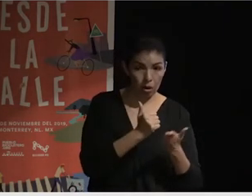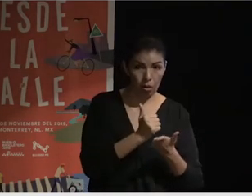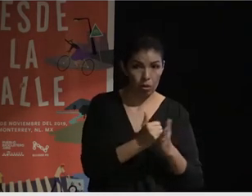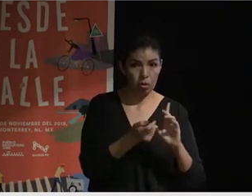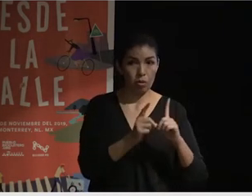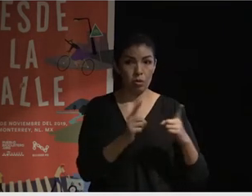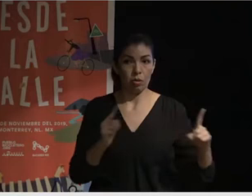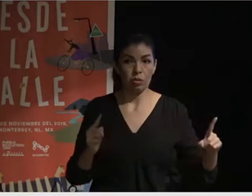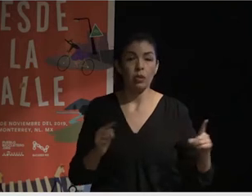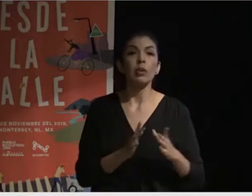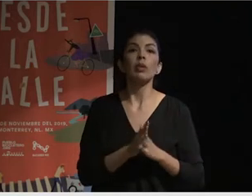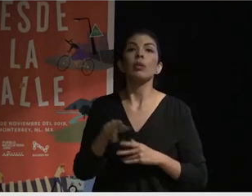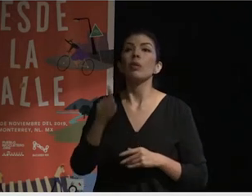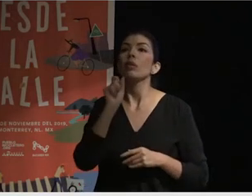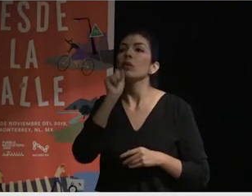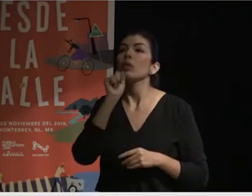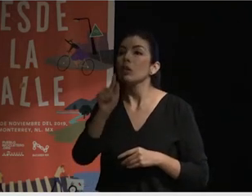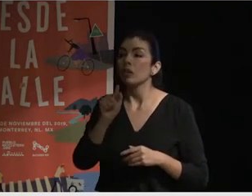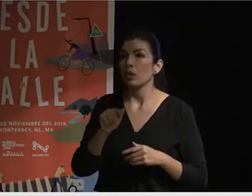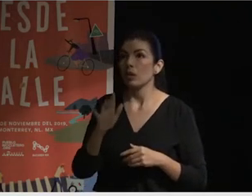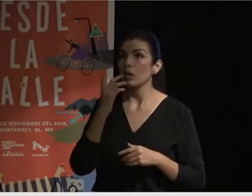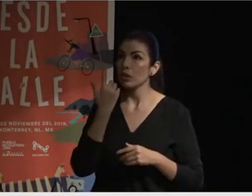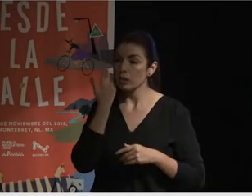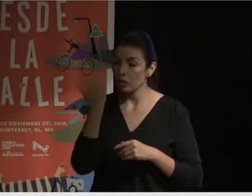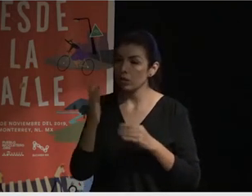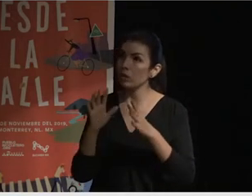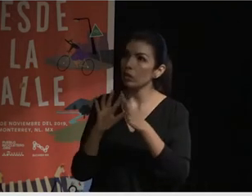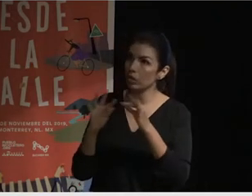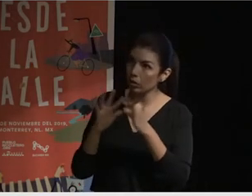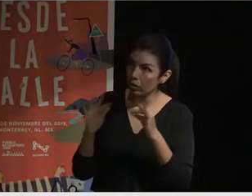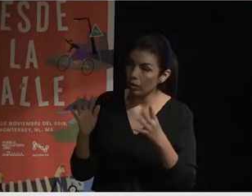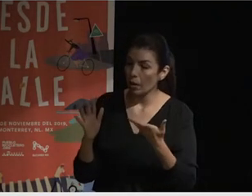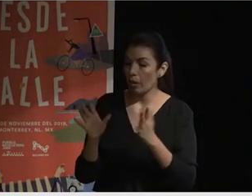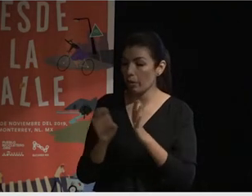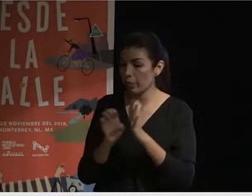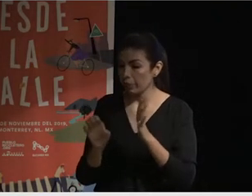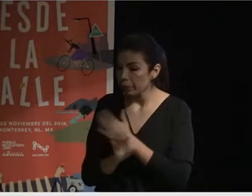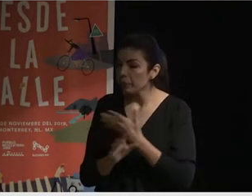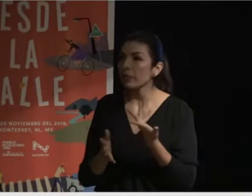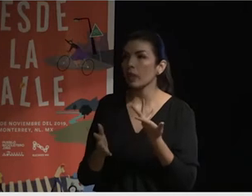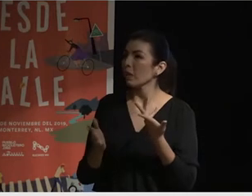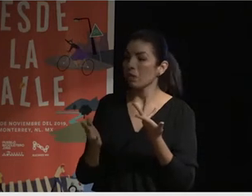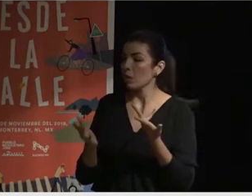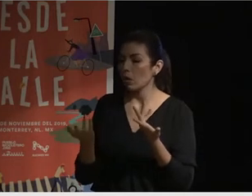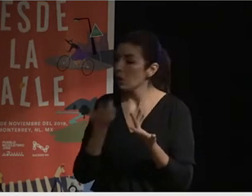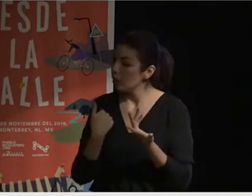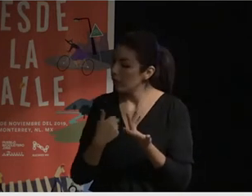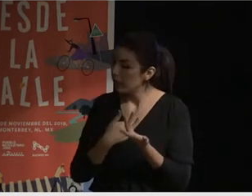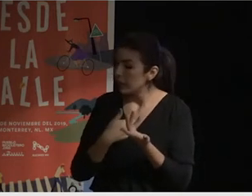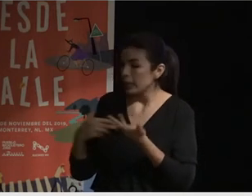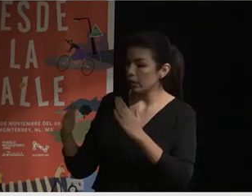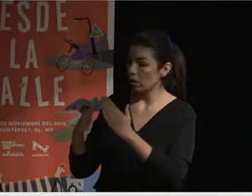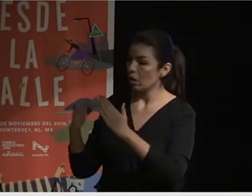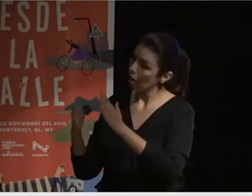tienen también que tener toda una reflexión sobre el impacto que tiene las mejorías. Toda obra va a generar plusvalías en los predios que están